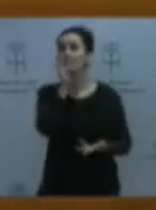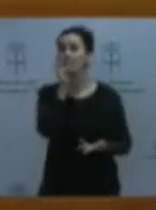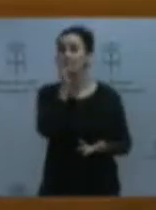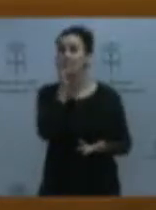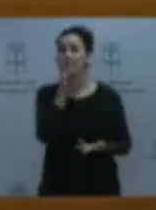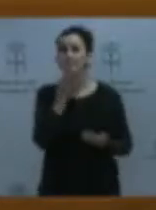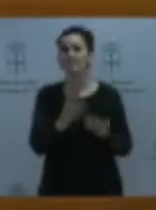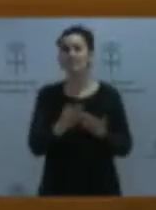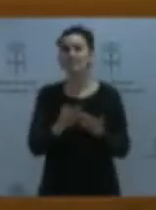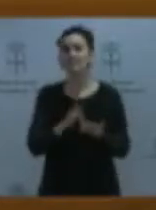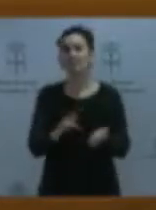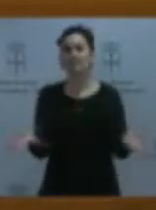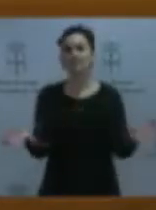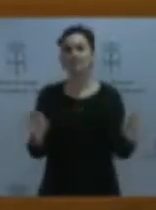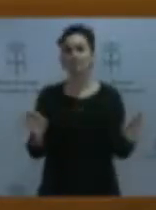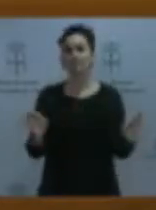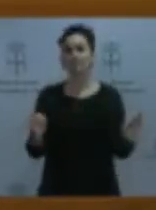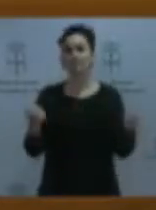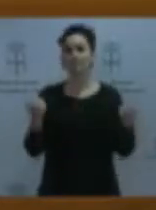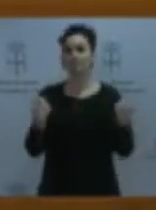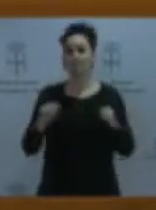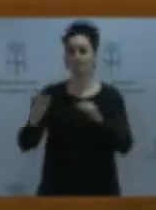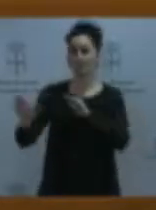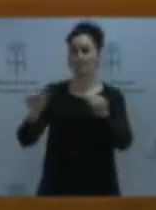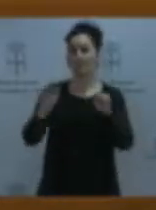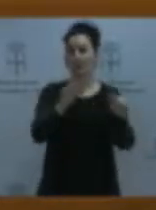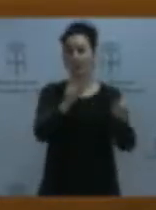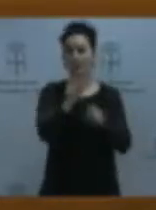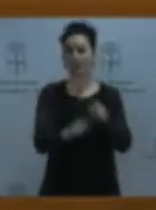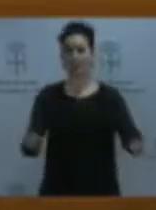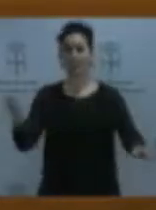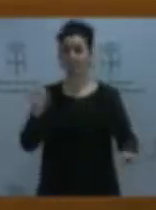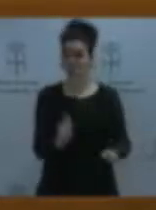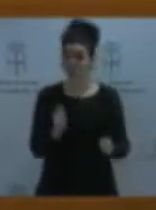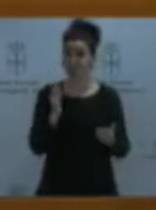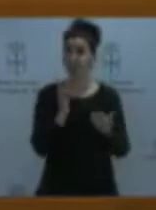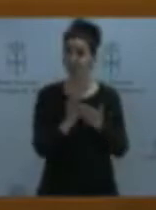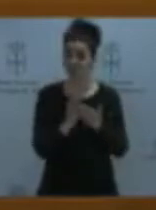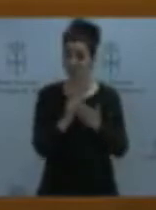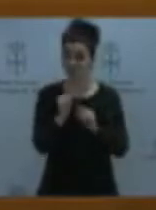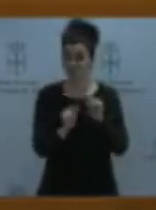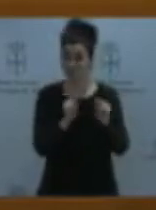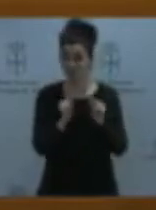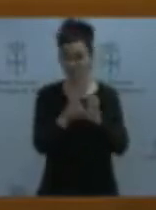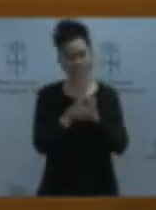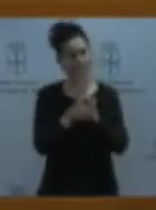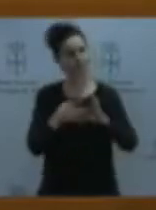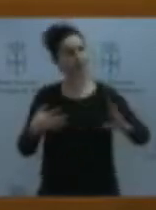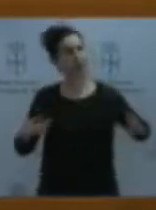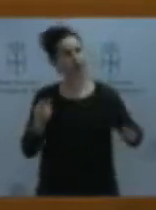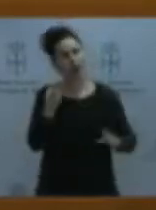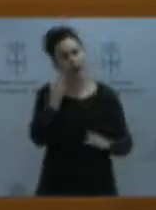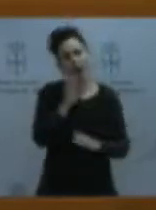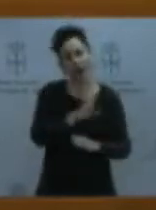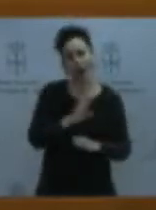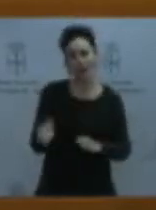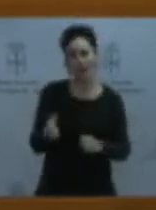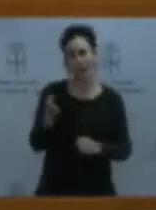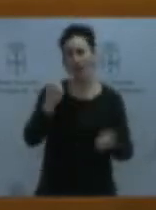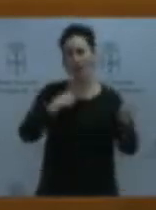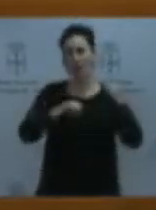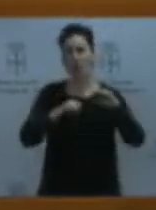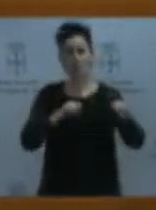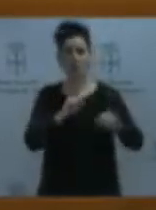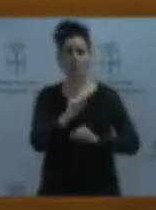al personal que ha realizado cursos de apicultura que no tienen nada que ver con el comportamiento de la Vespa velutina, que, por ejemplo, requieren